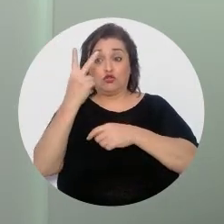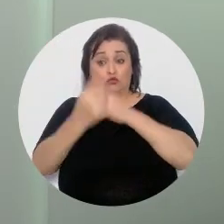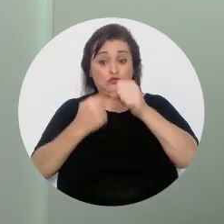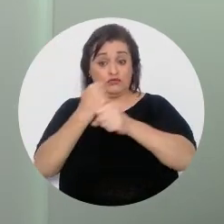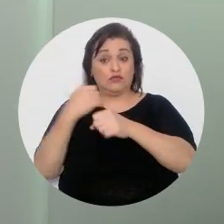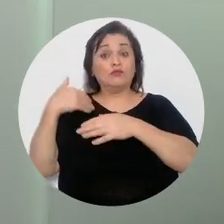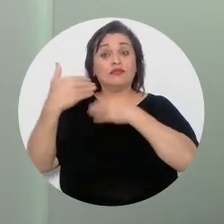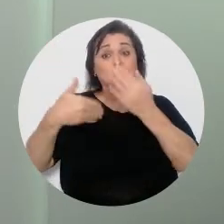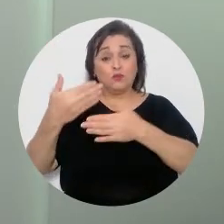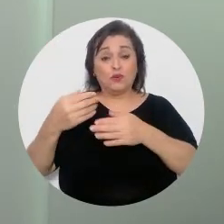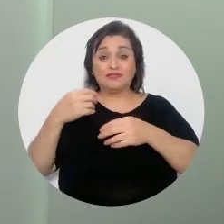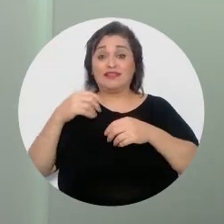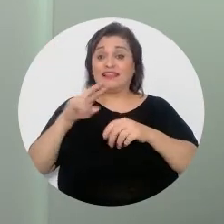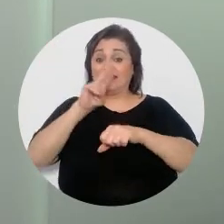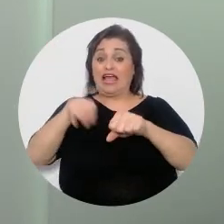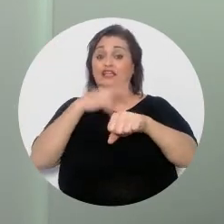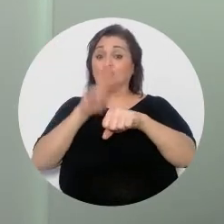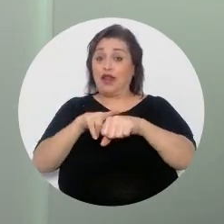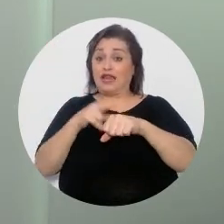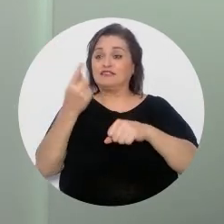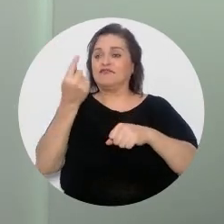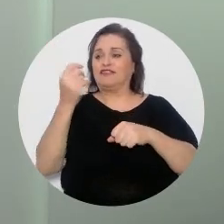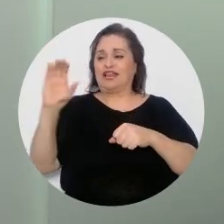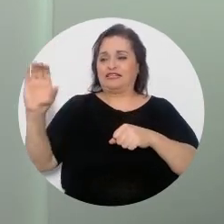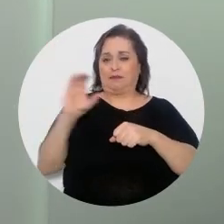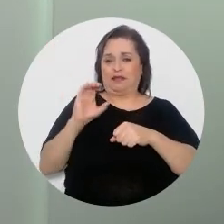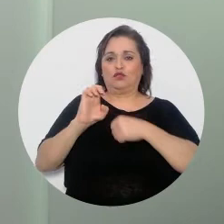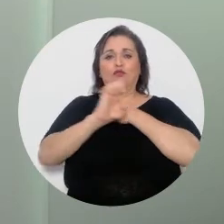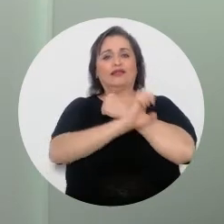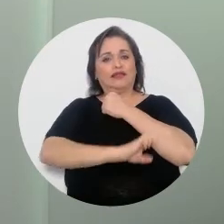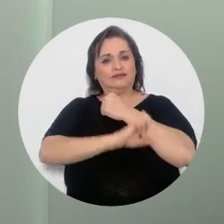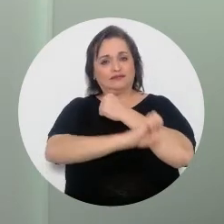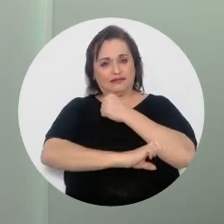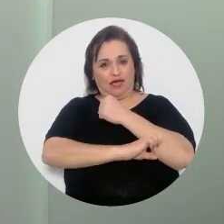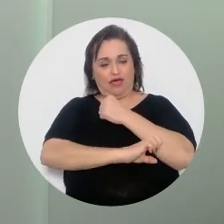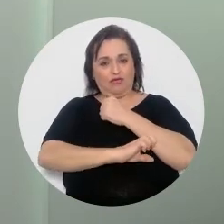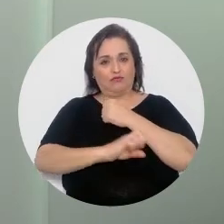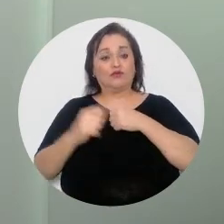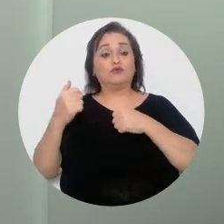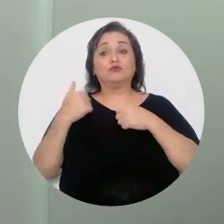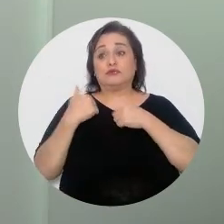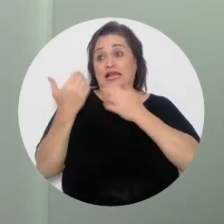después de los nacionales, y con financiamiento estatal.